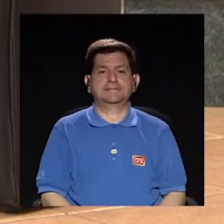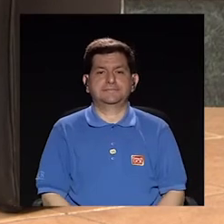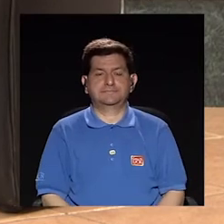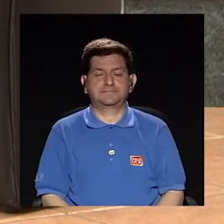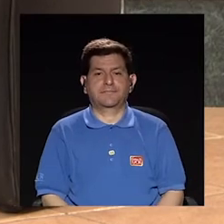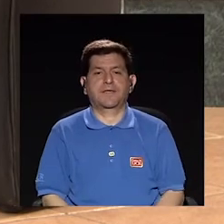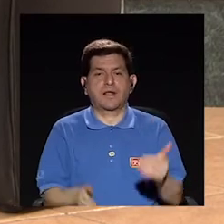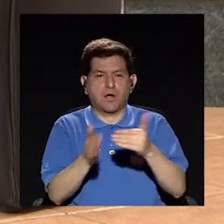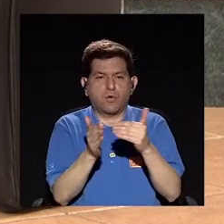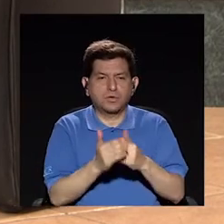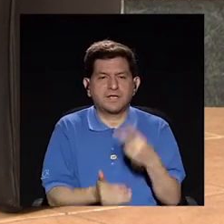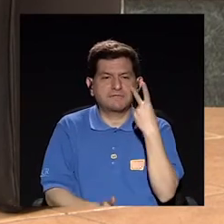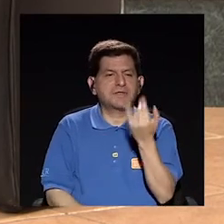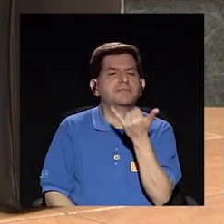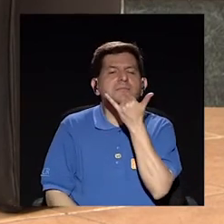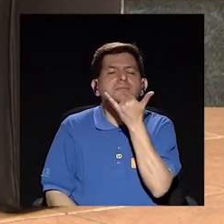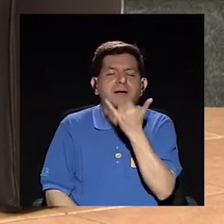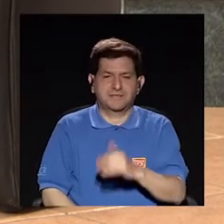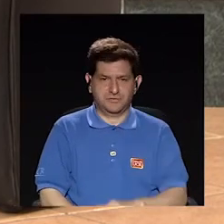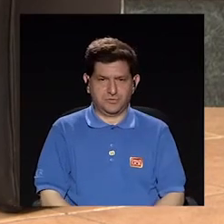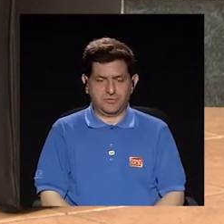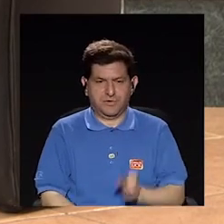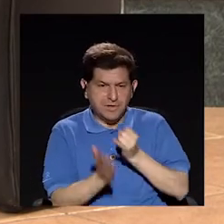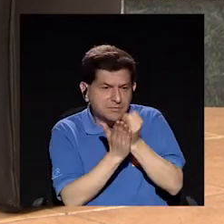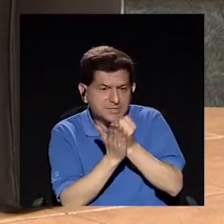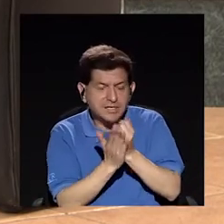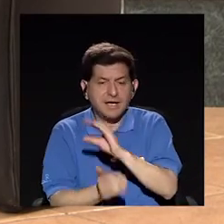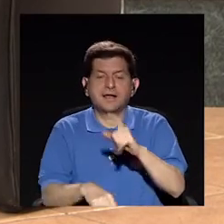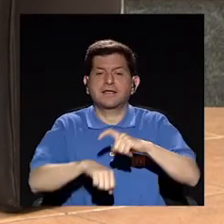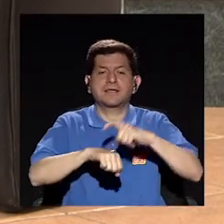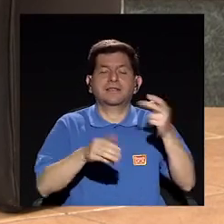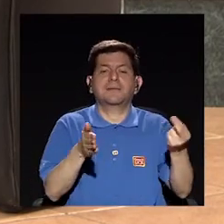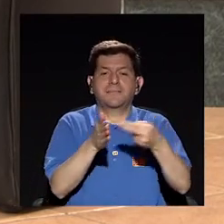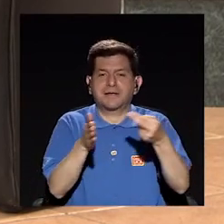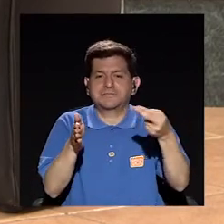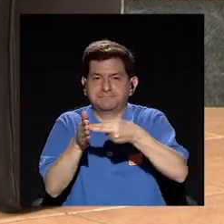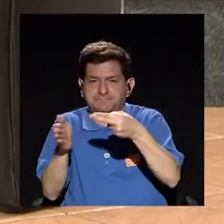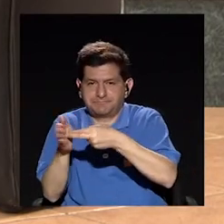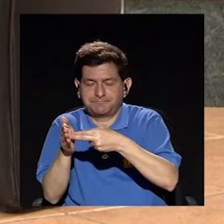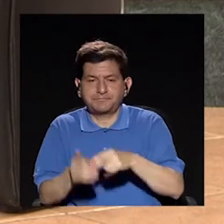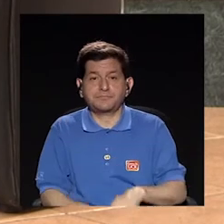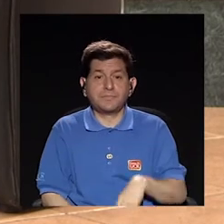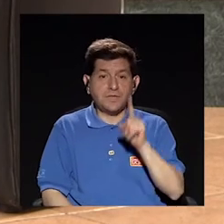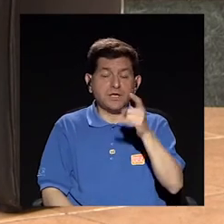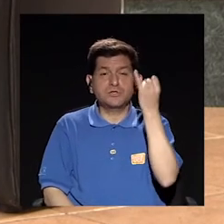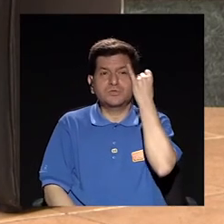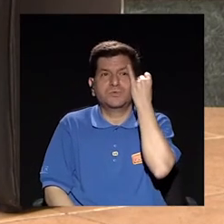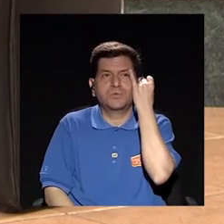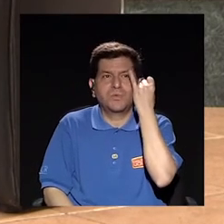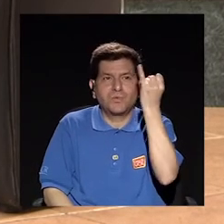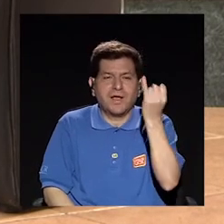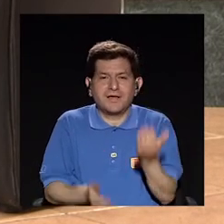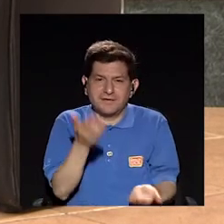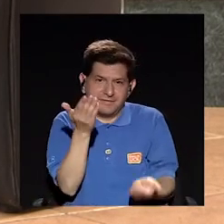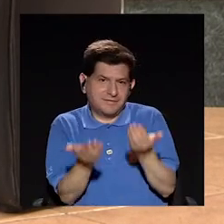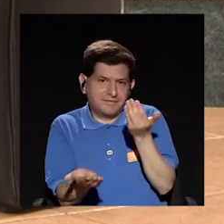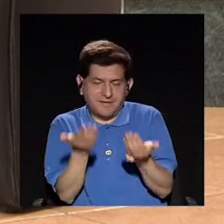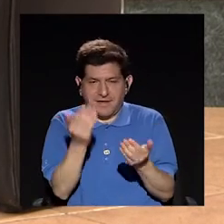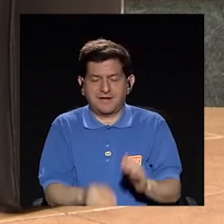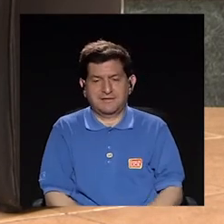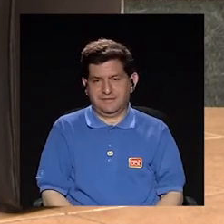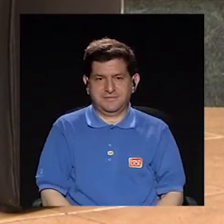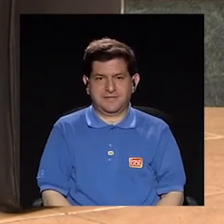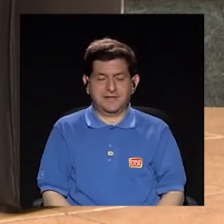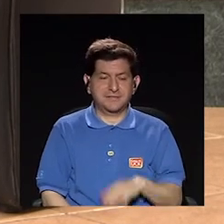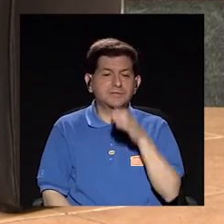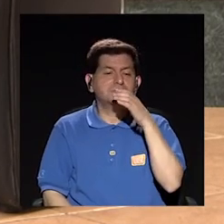Volvemos otra vez a explorar qué fue lo que pasó y las etapas se vuelven a repetir. Eso es uno de los tips o una